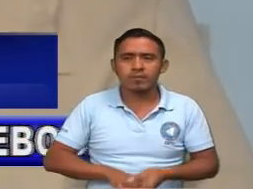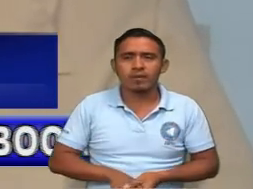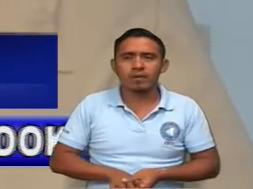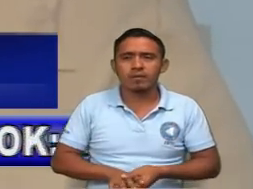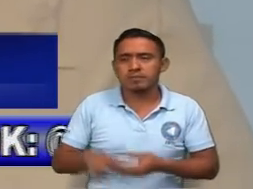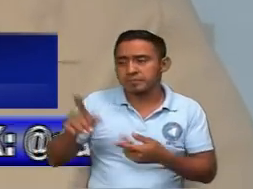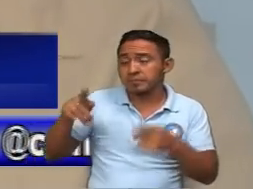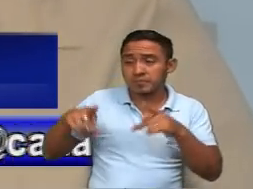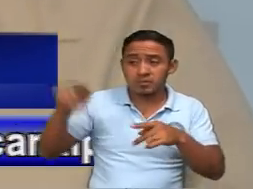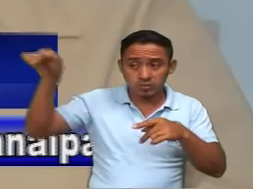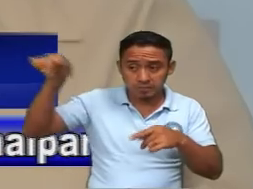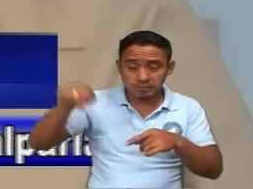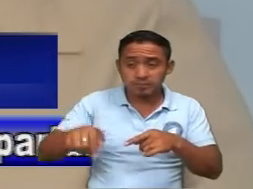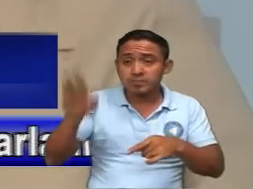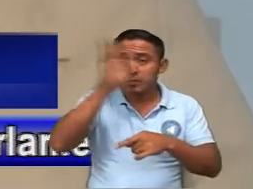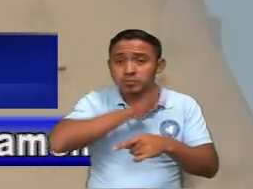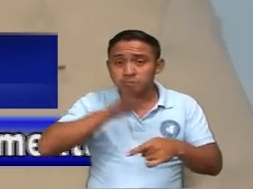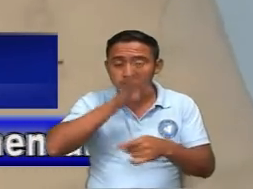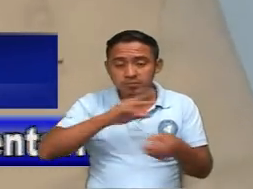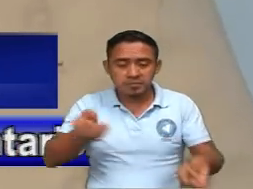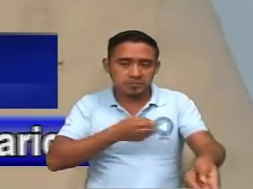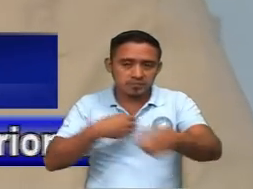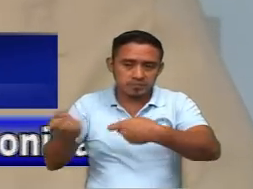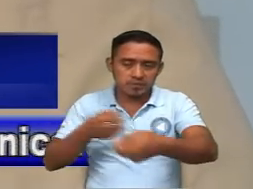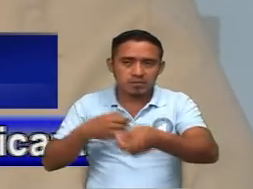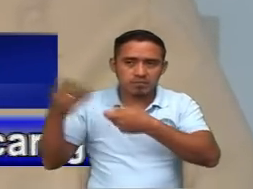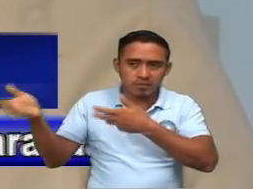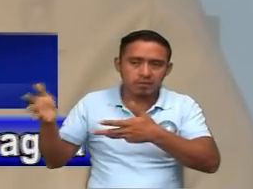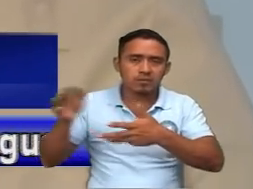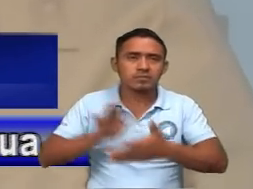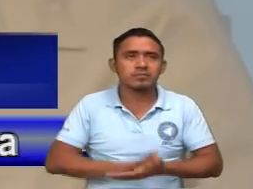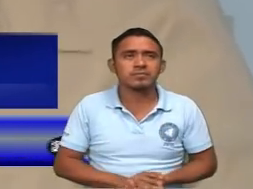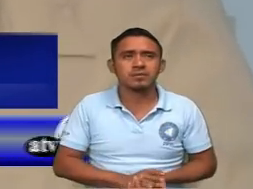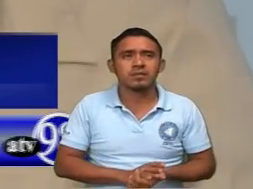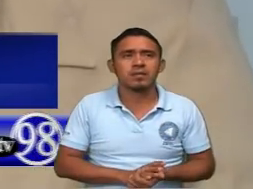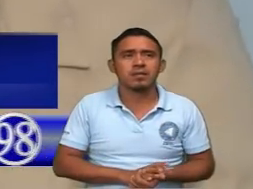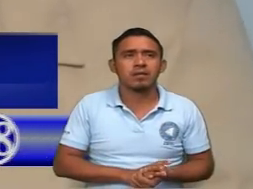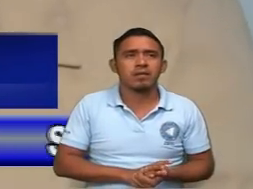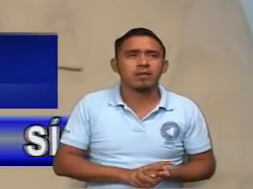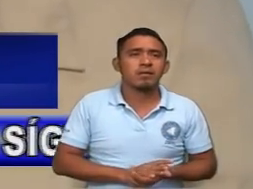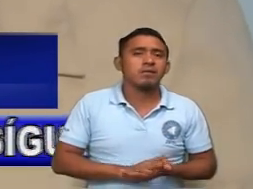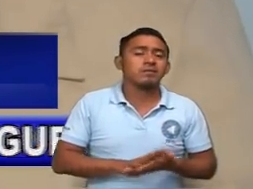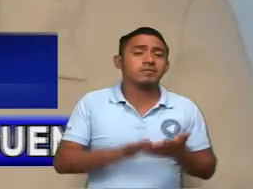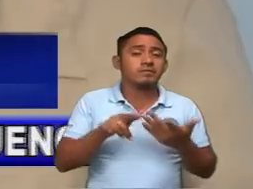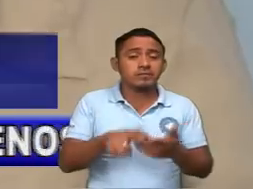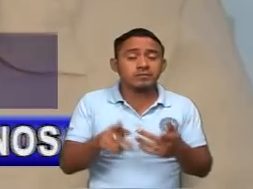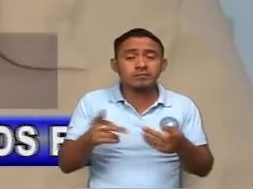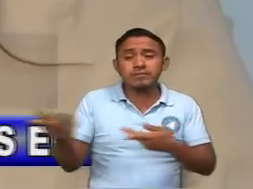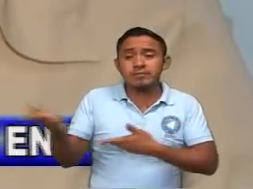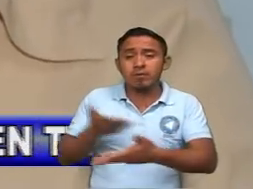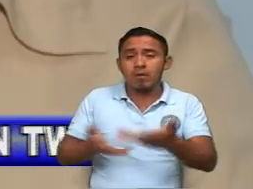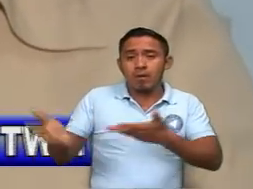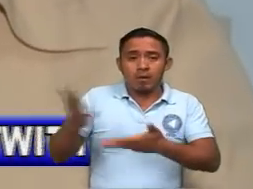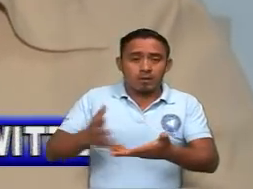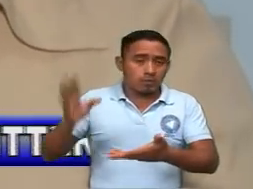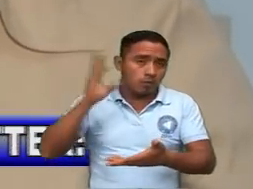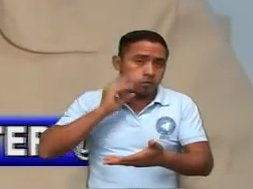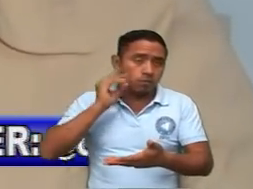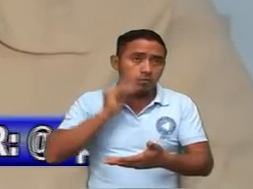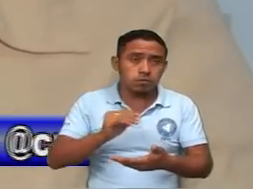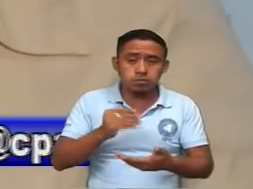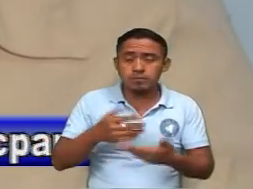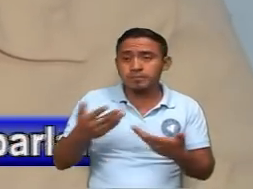nuestros compañeros, ¿verdad?, de Bluefield. Entonces es muy importante este intercambio de experiencia, ¿verdad?,